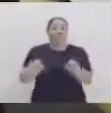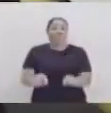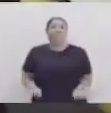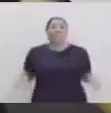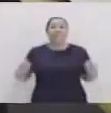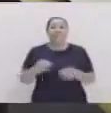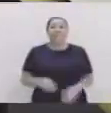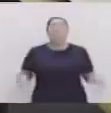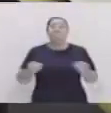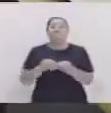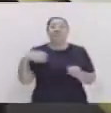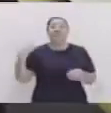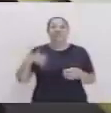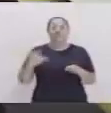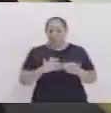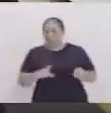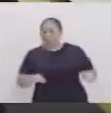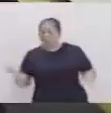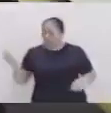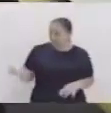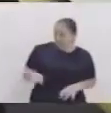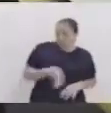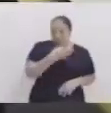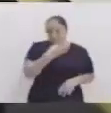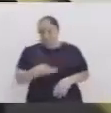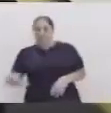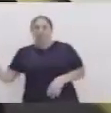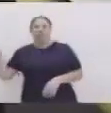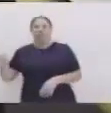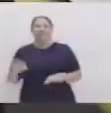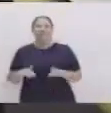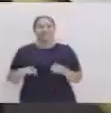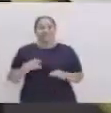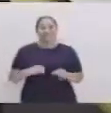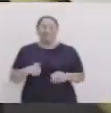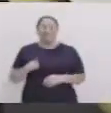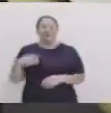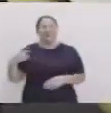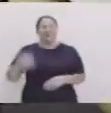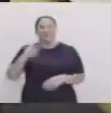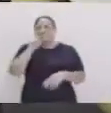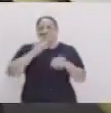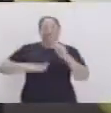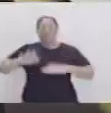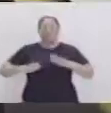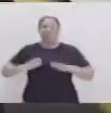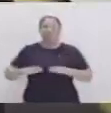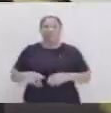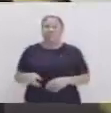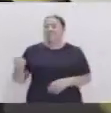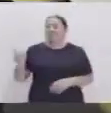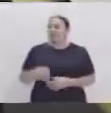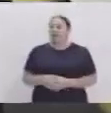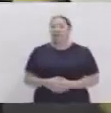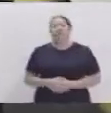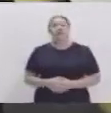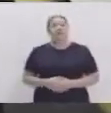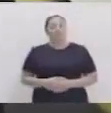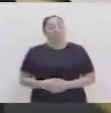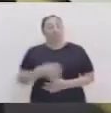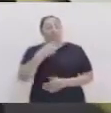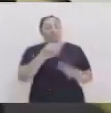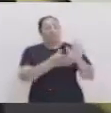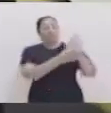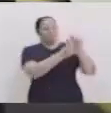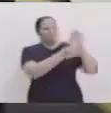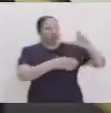movimientos rápidos en el agua. Y es donde estuvo deslizando. Profe, entonces hasta podríamos decir que una mano como que representa un elemento